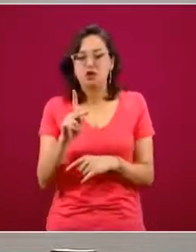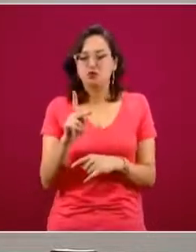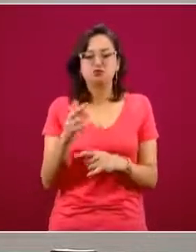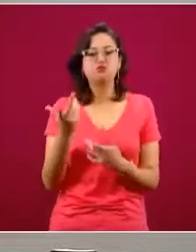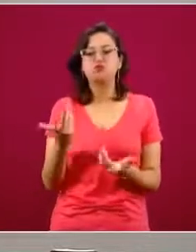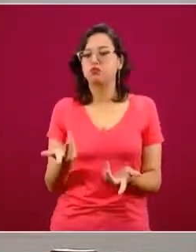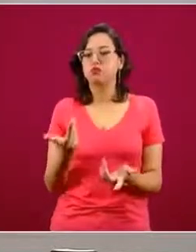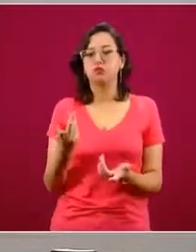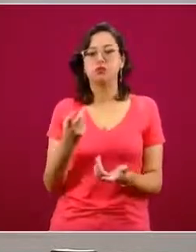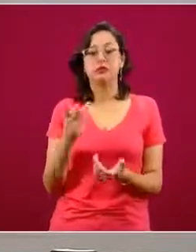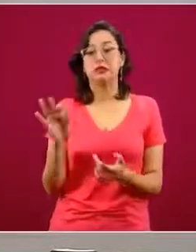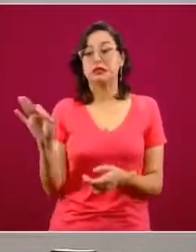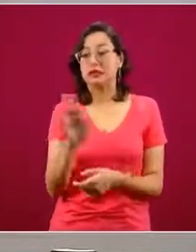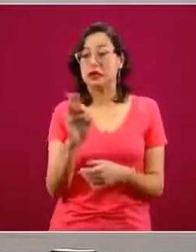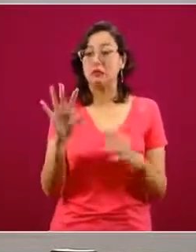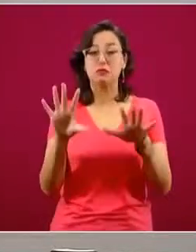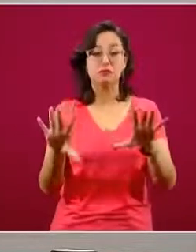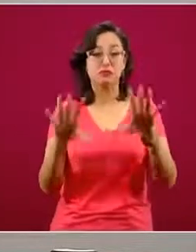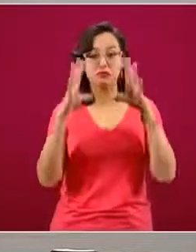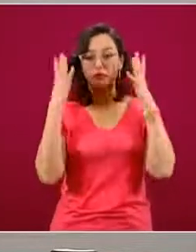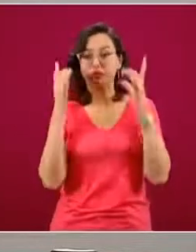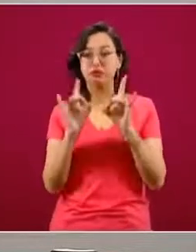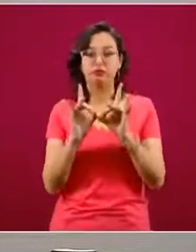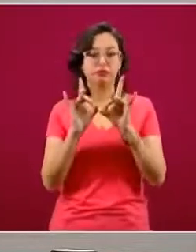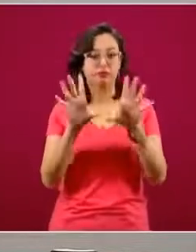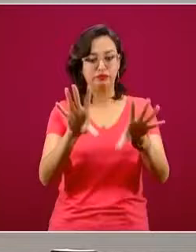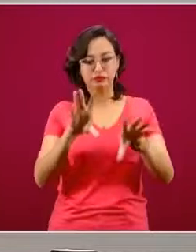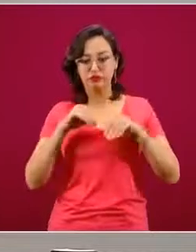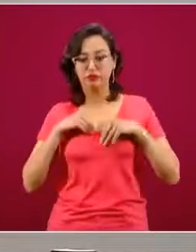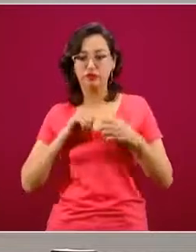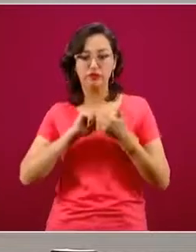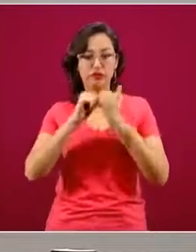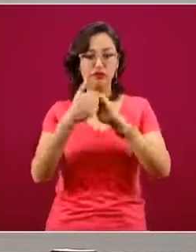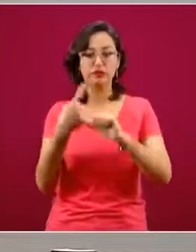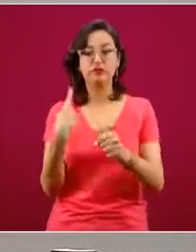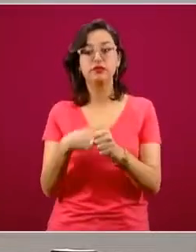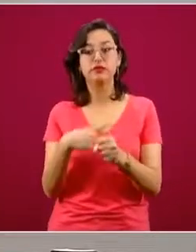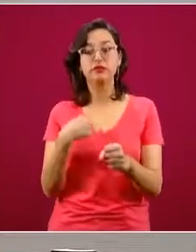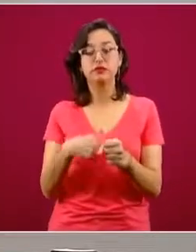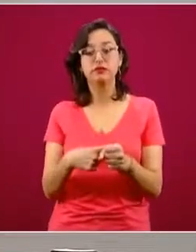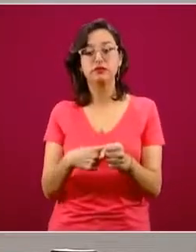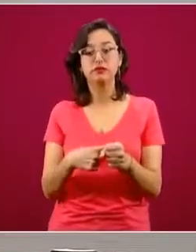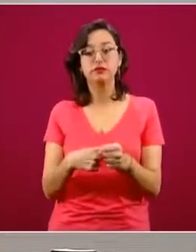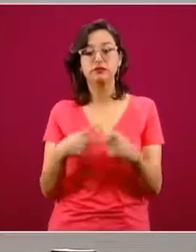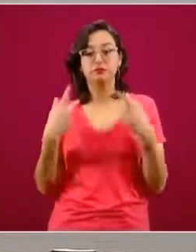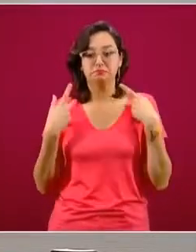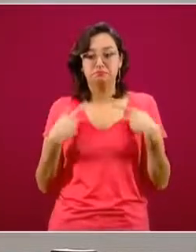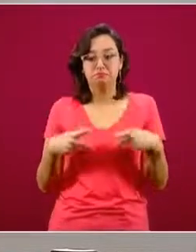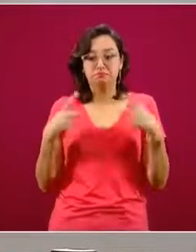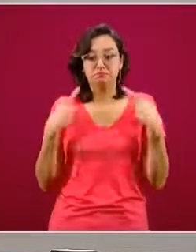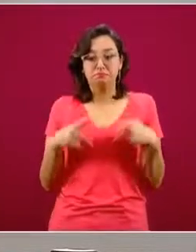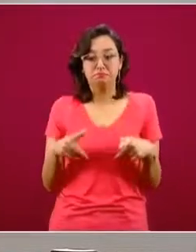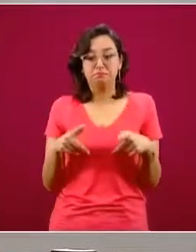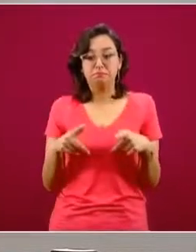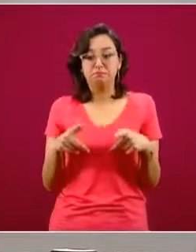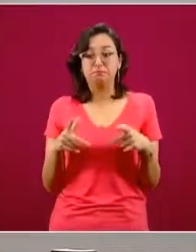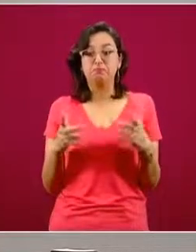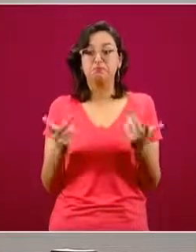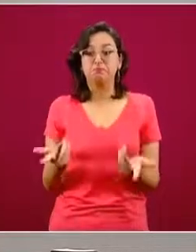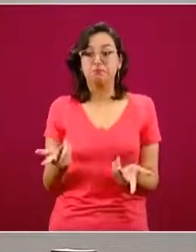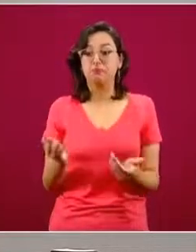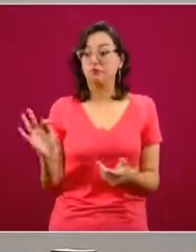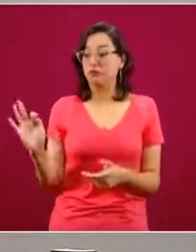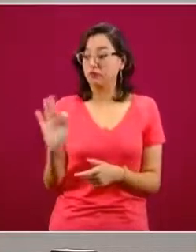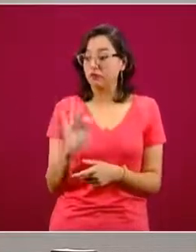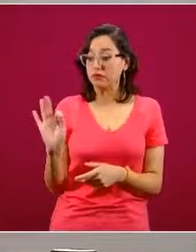abrupta, rápida, acelerada en que se presenta la enfermedad, la persona no tenga la oportunidad, o el equipo médico